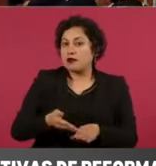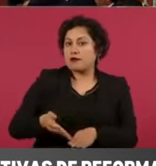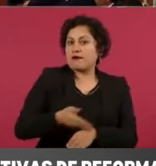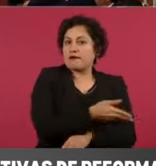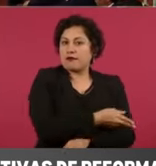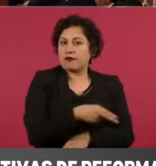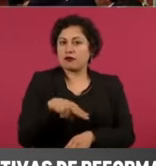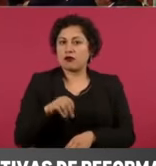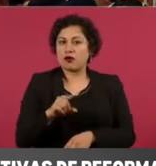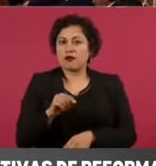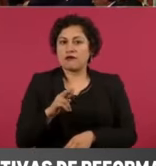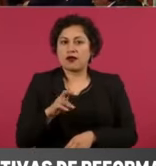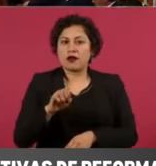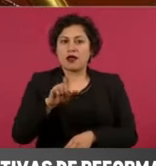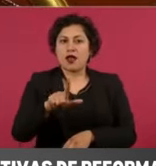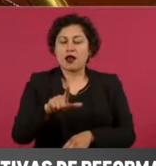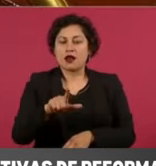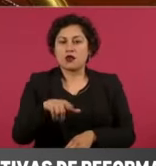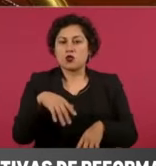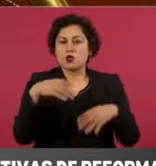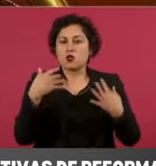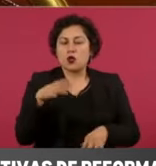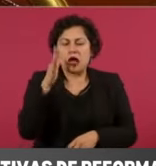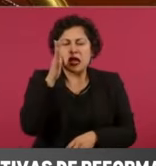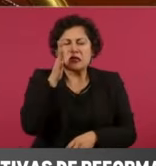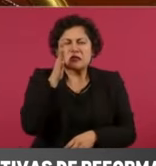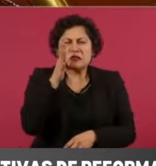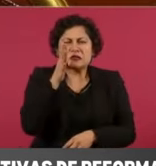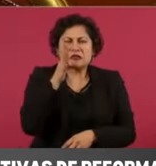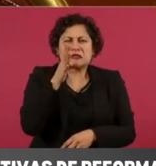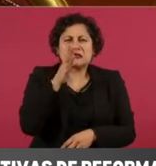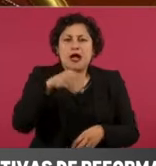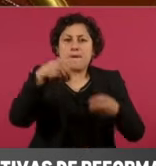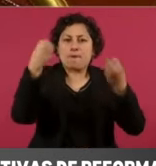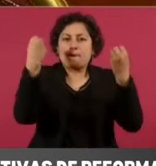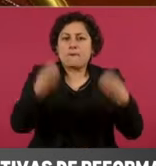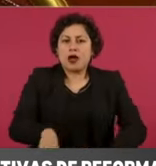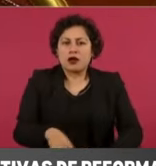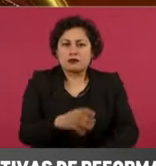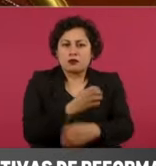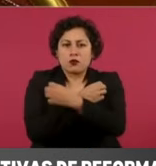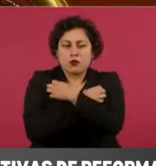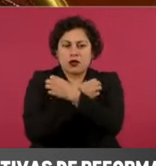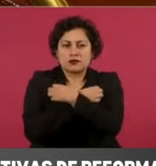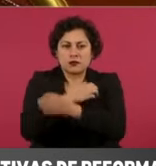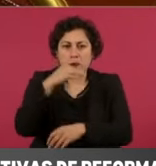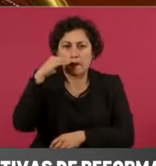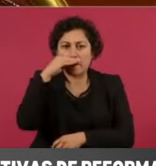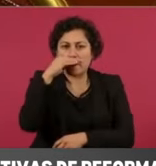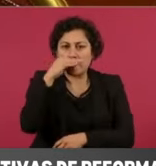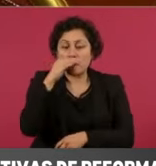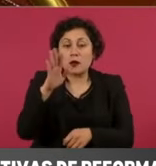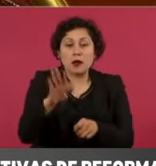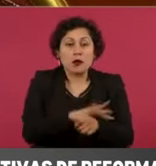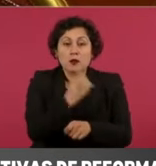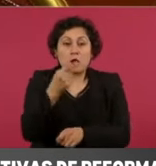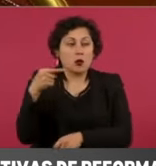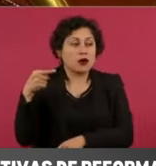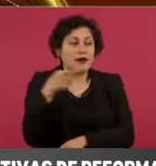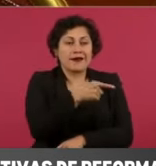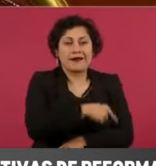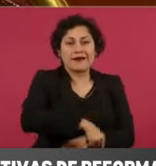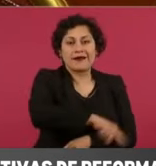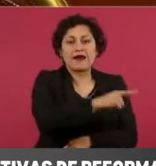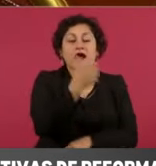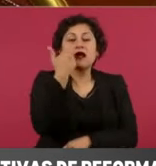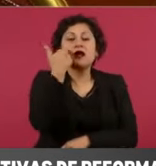neoliberal, cuando se pretendió privatizar la enseñanza y dejarla a